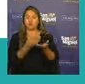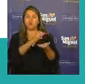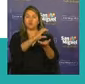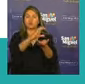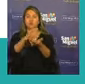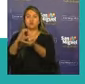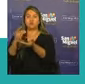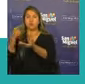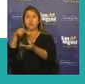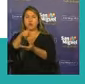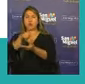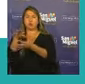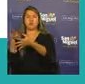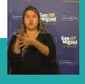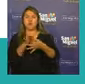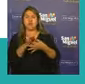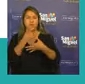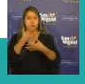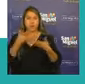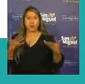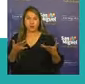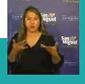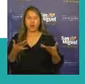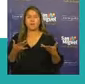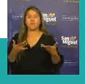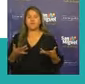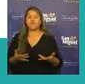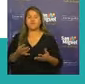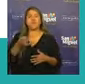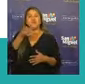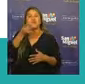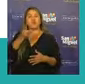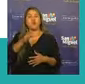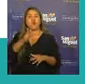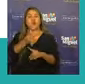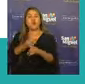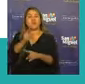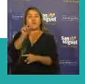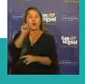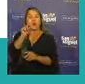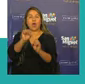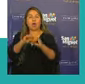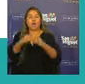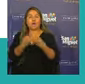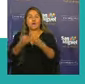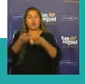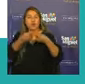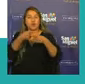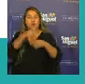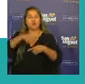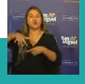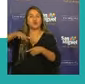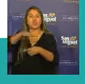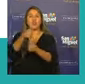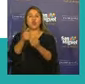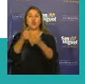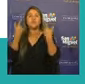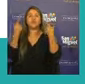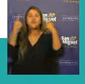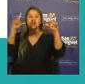una razón, y es porque solo habían muy pocas organizaciones sociales con personalidad